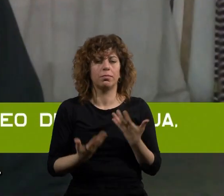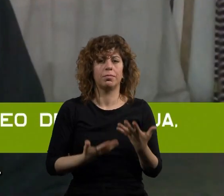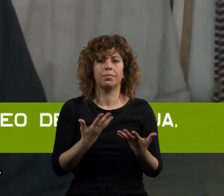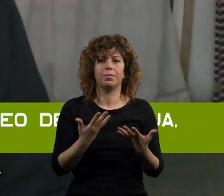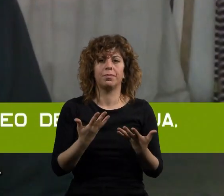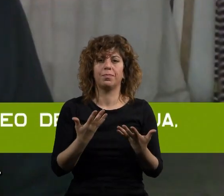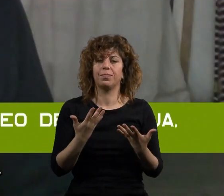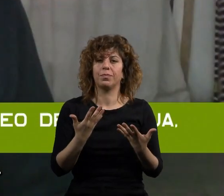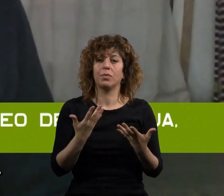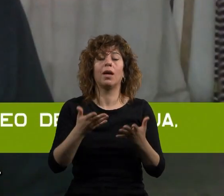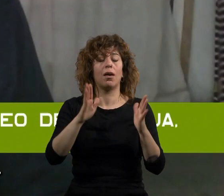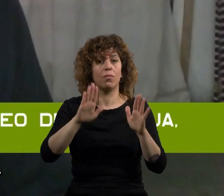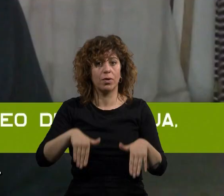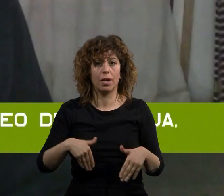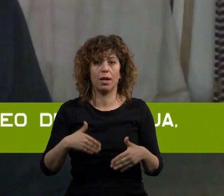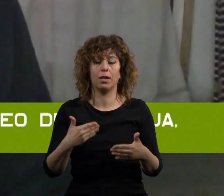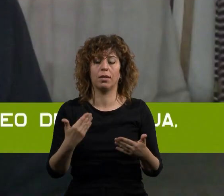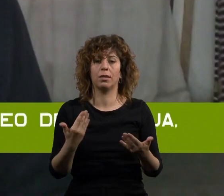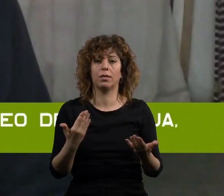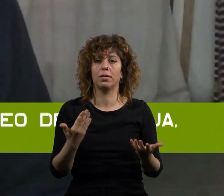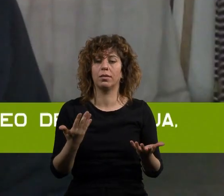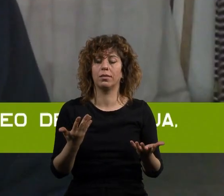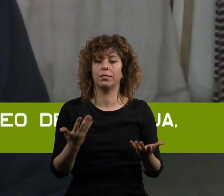más importancia cuando